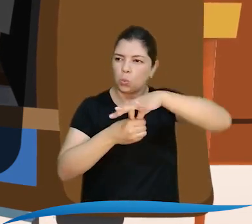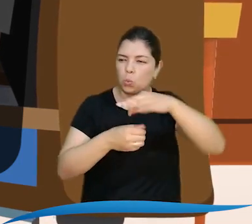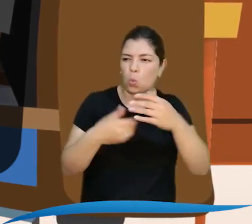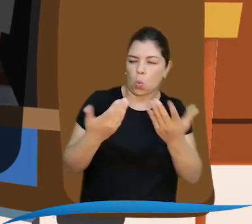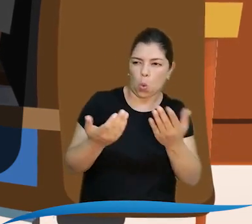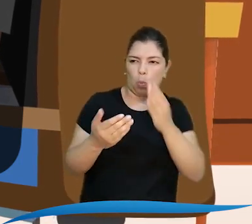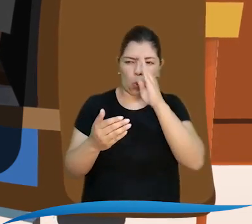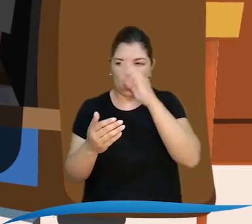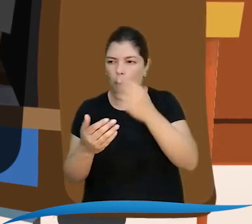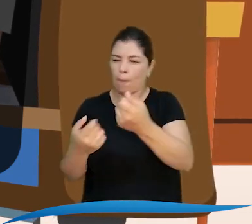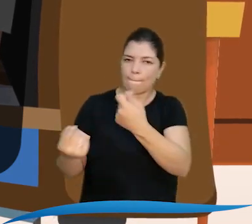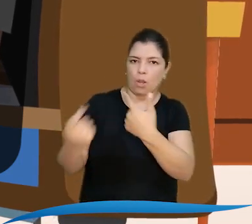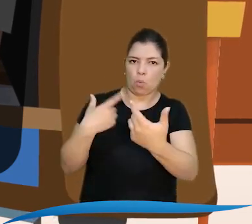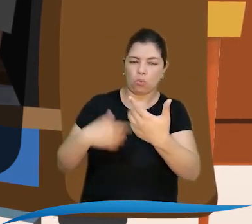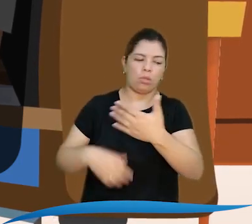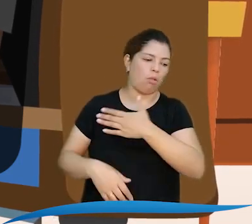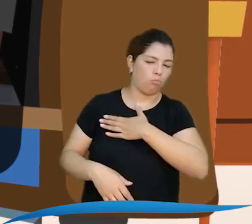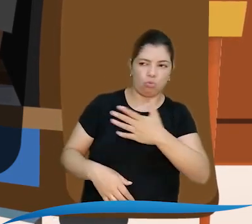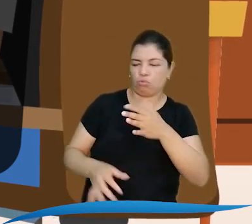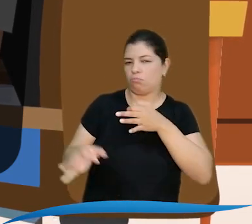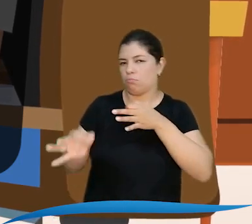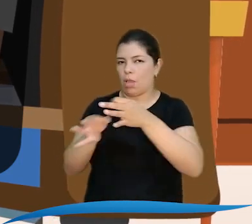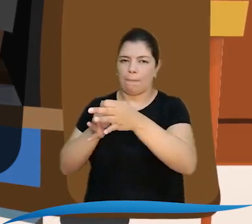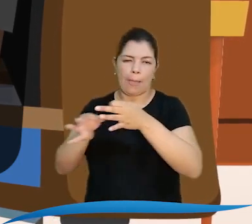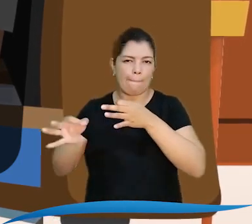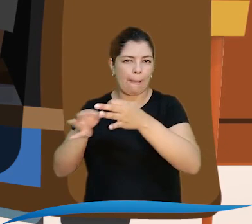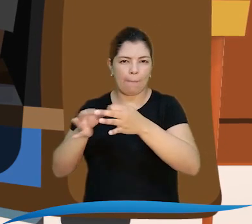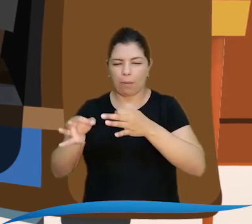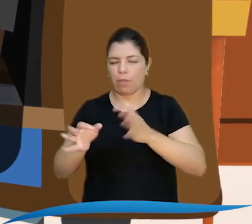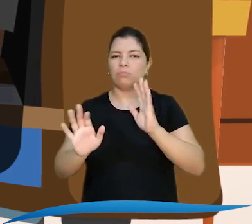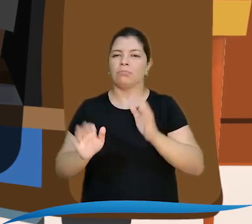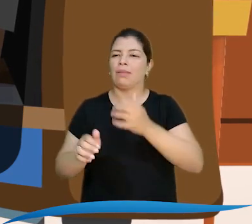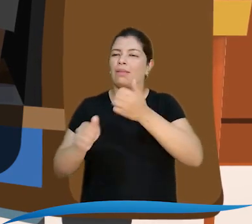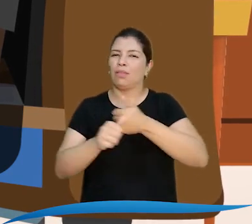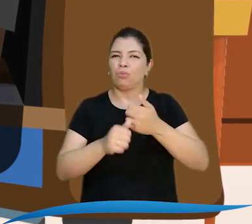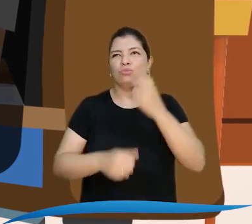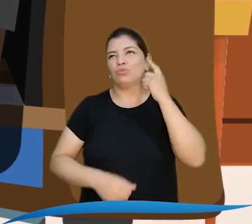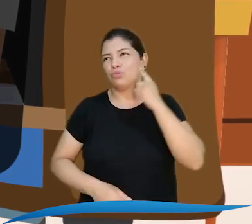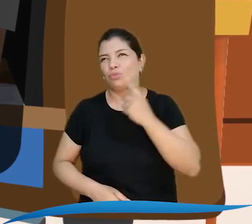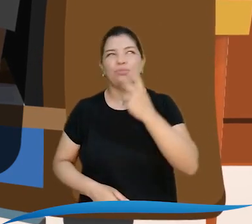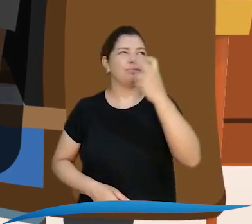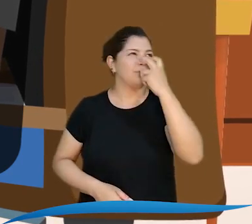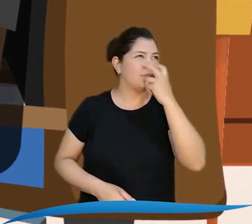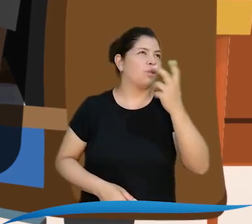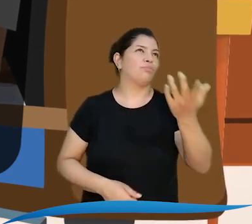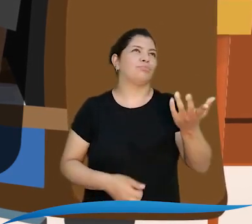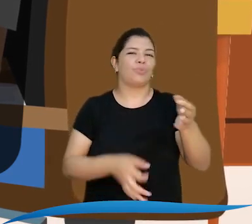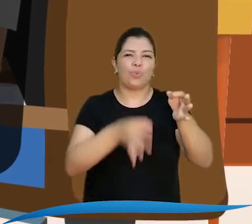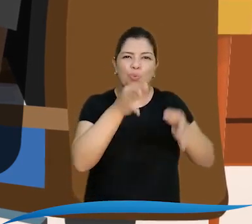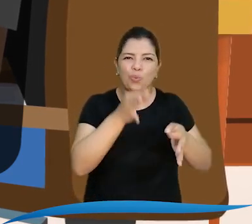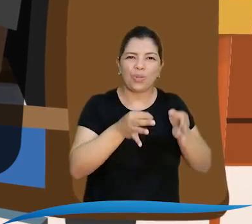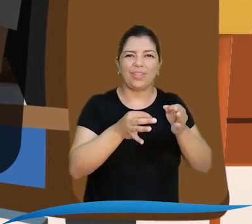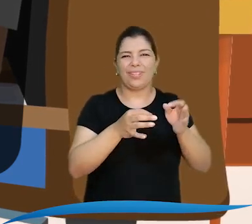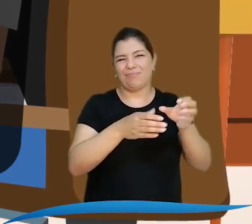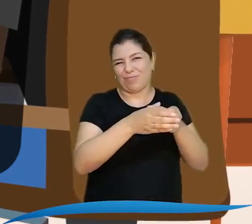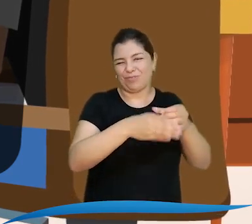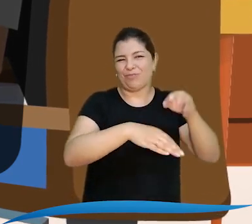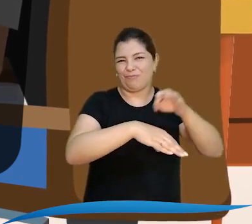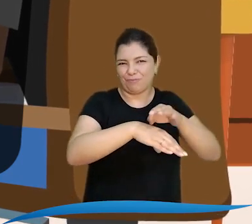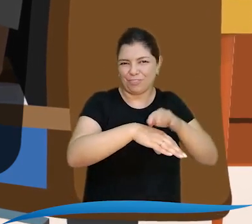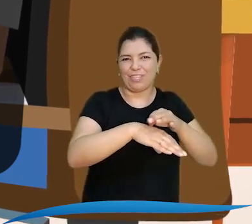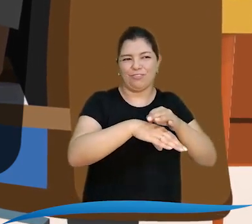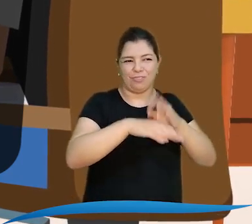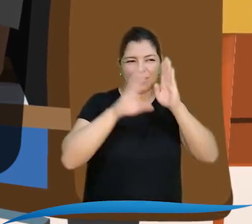resolviendo dudas con respecto al proceso de elecciones de los representantes de cada una de las categorías de discapacidad y del representante de